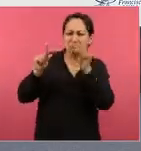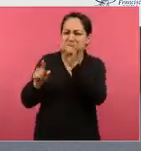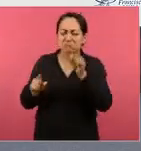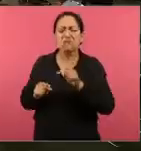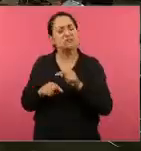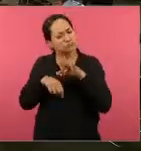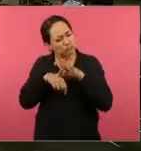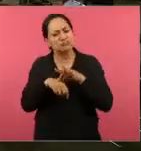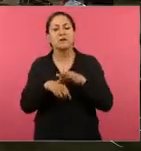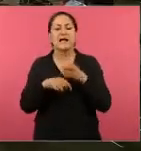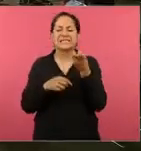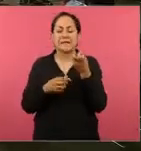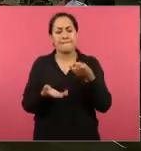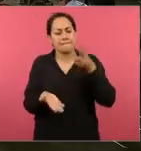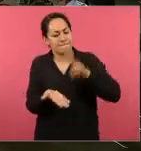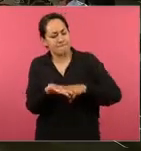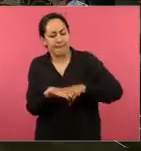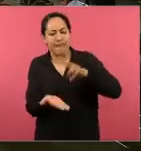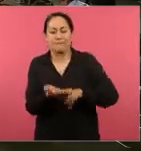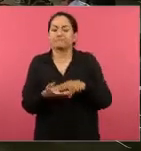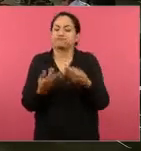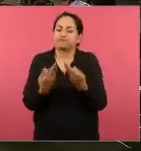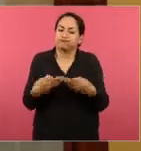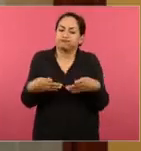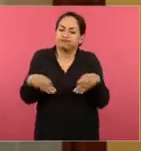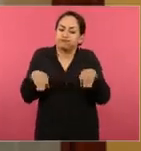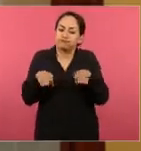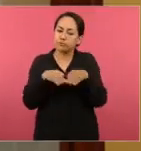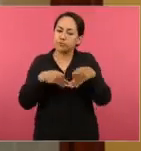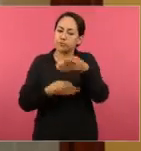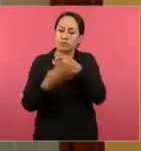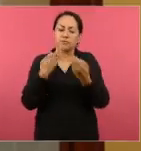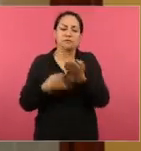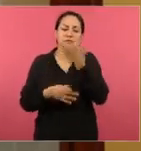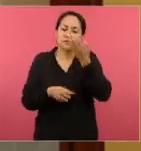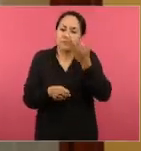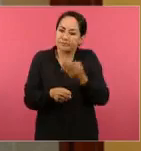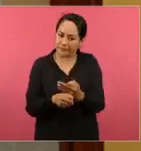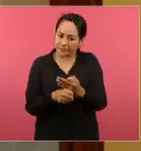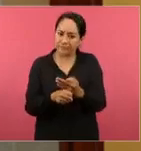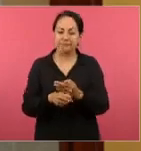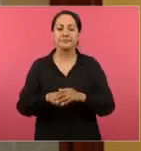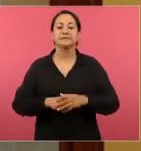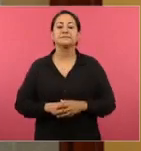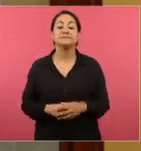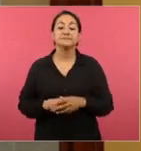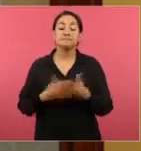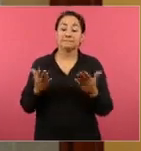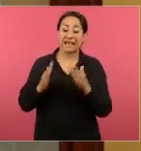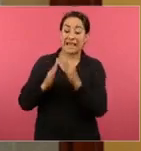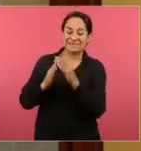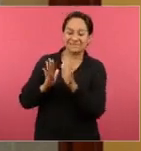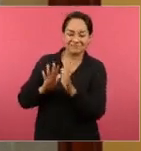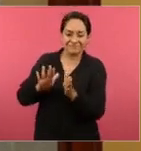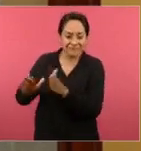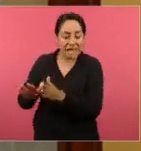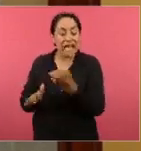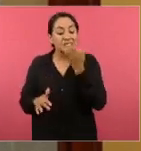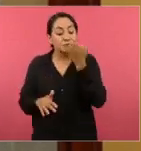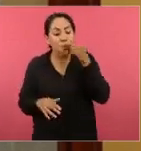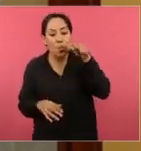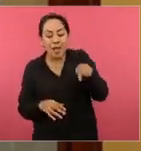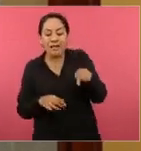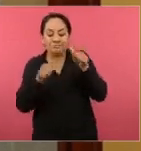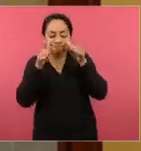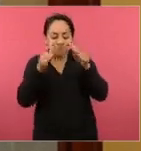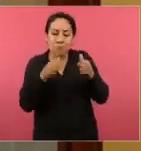eso es muy significante para los estudiantes. Ya no estamos hablando de la nada. Y de ahí los ejes articuladores,